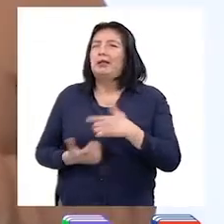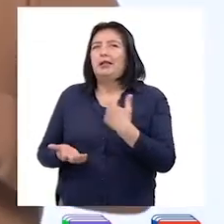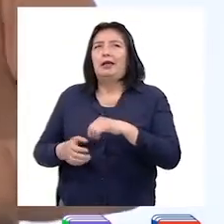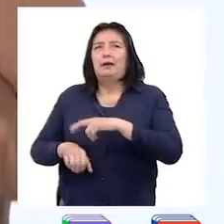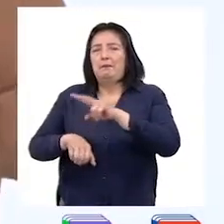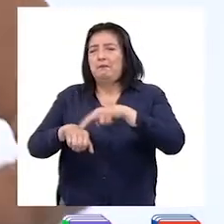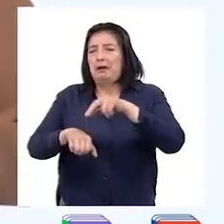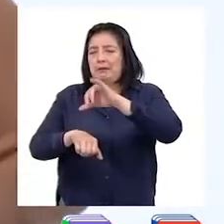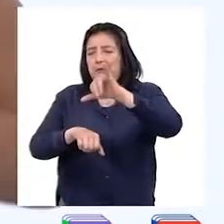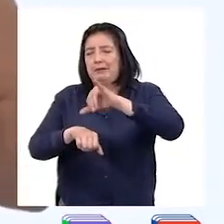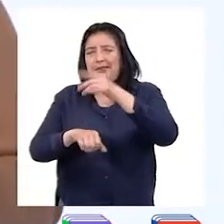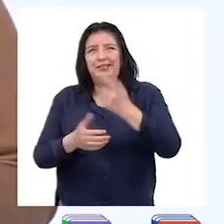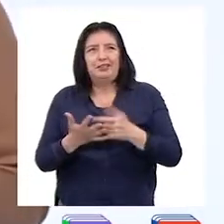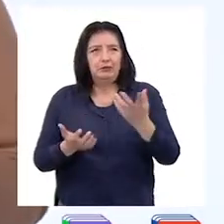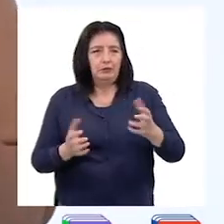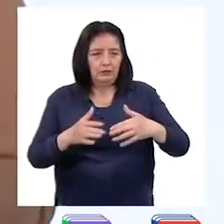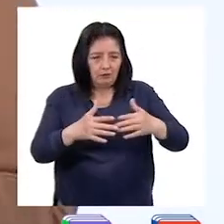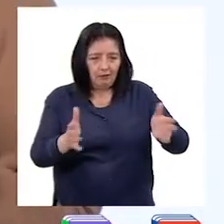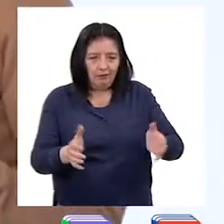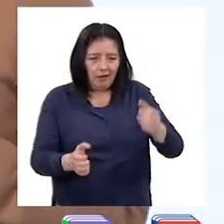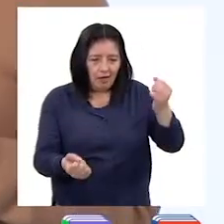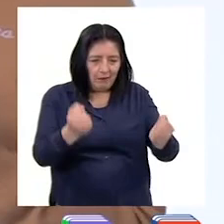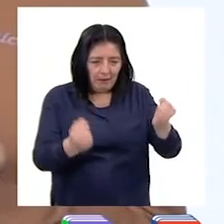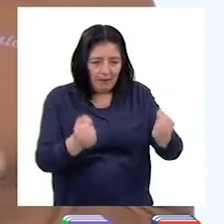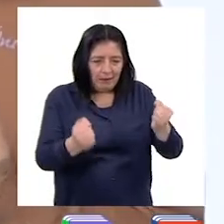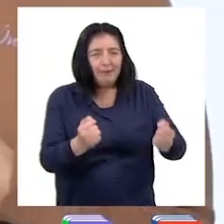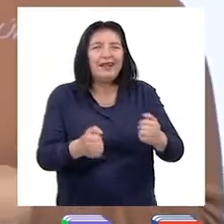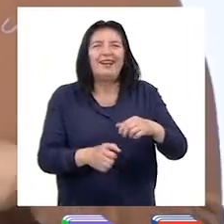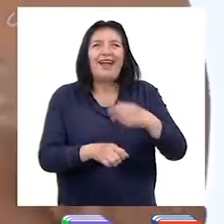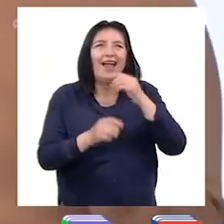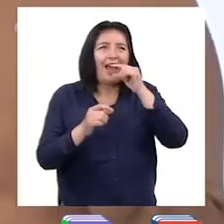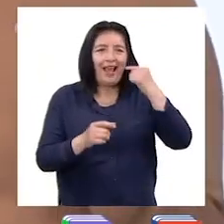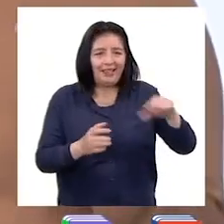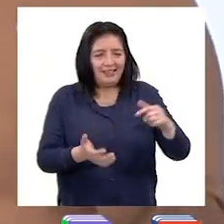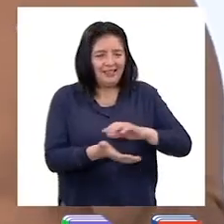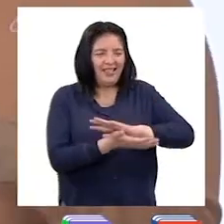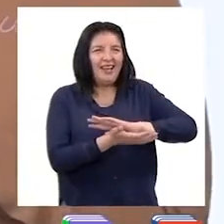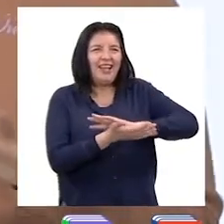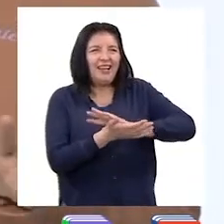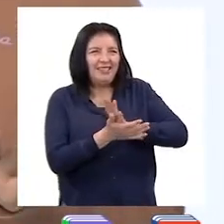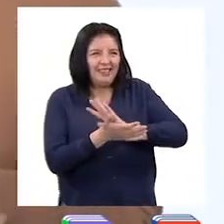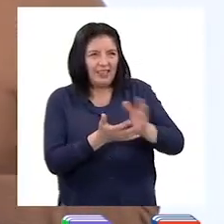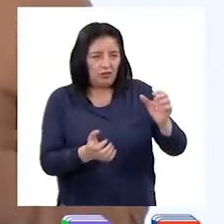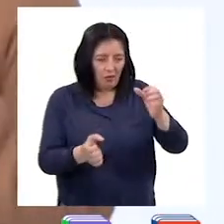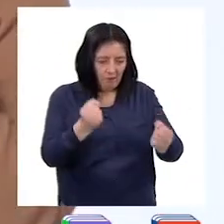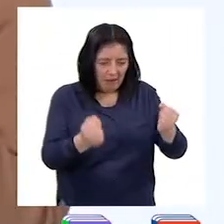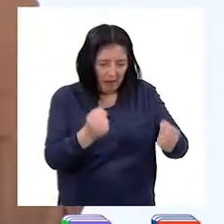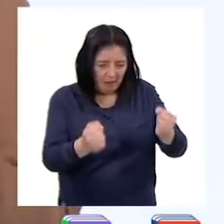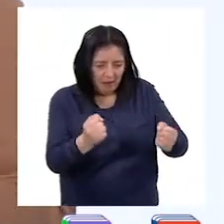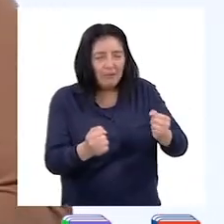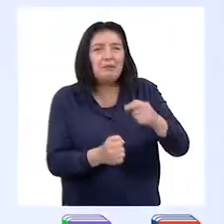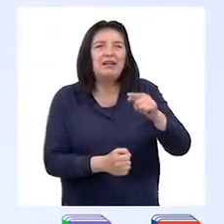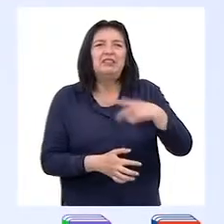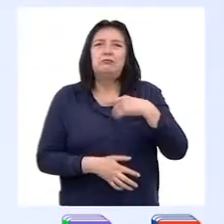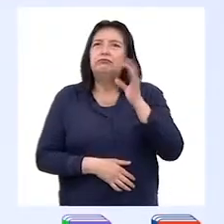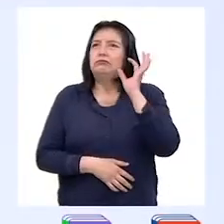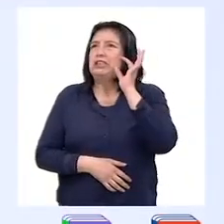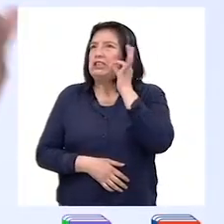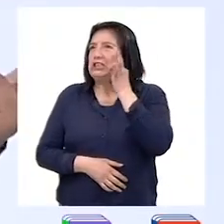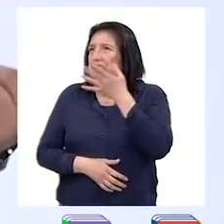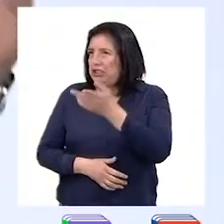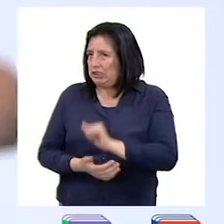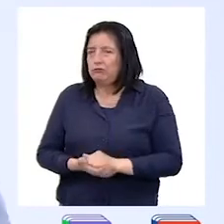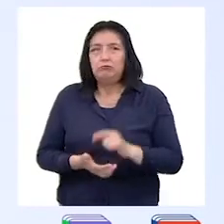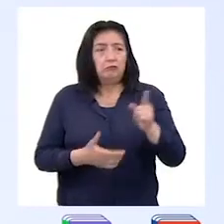mundo. Triturábamos con el batán el ají, el queso y los demás ingredientes y todo quedaba riquísimo.